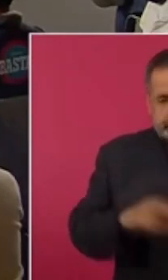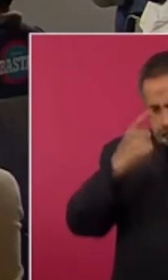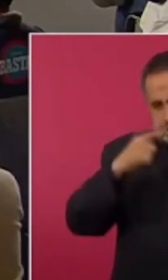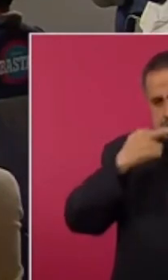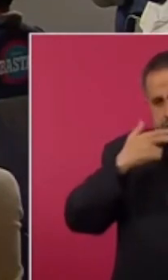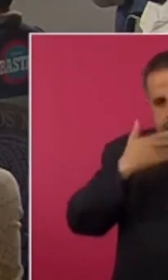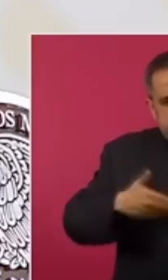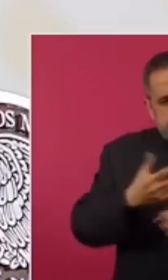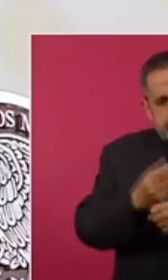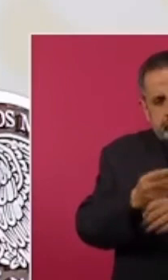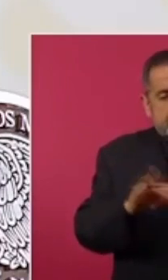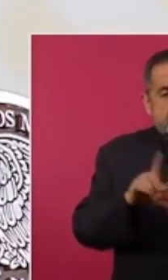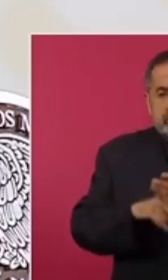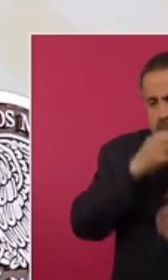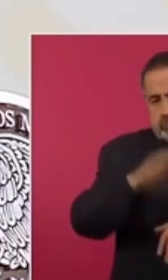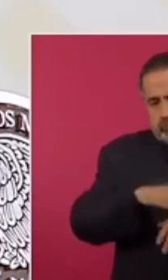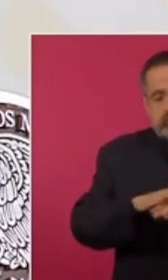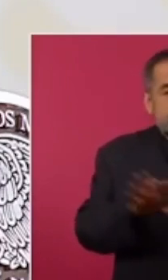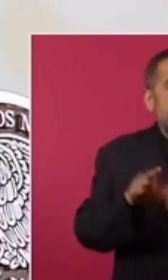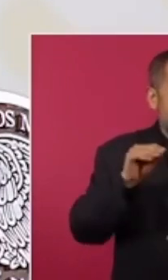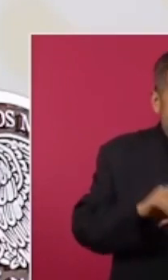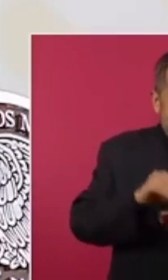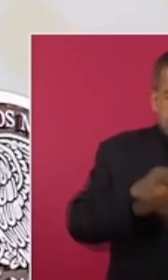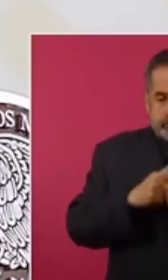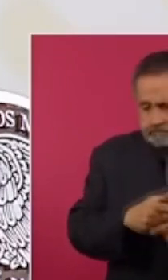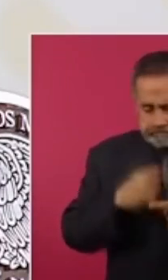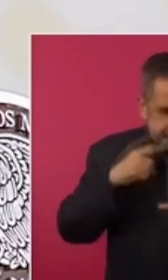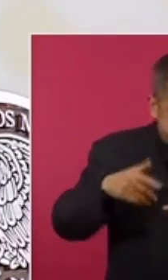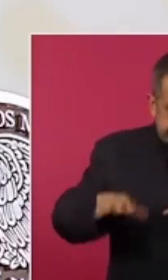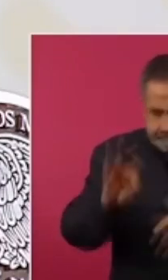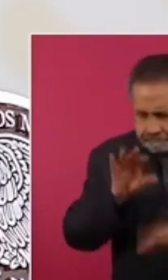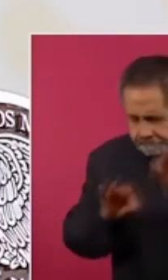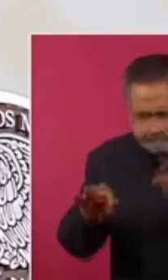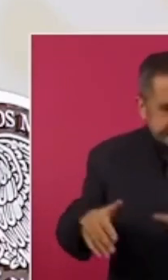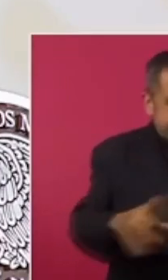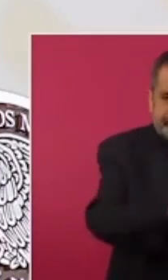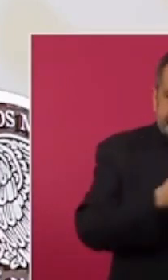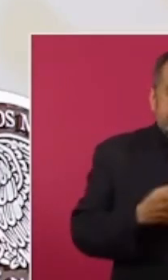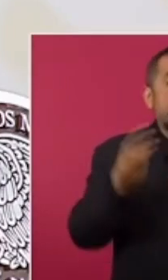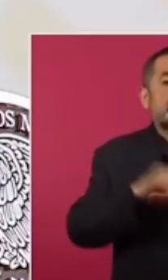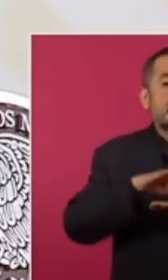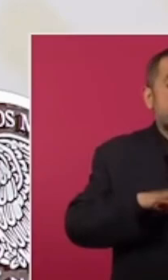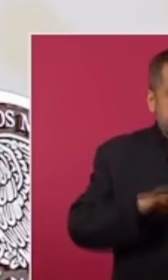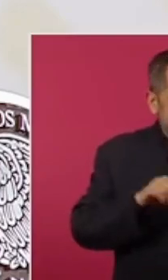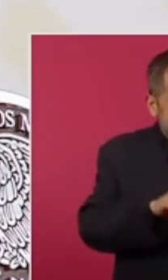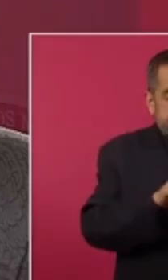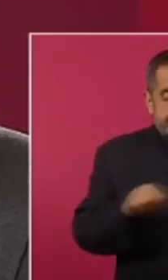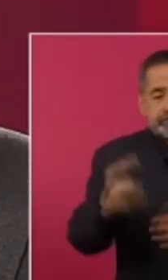hallazgos arqueológicos, referirles que seguimos recuperando los materiales. Llevamos ya registrados,